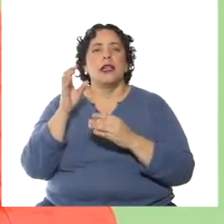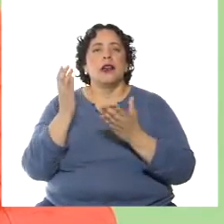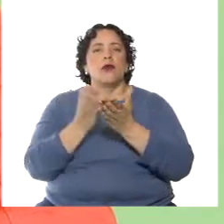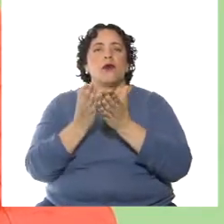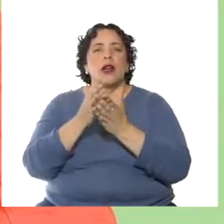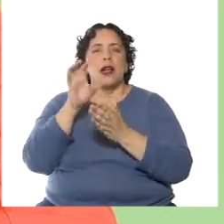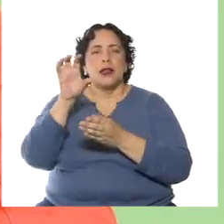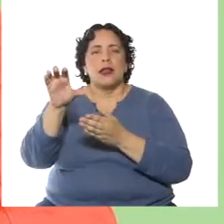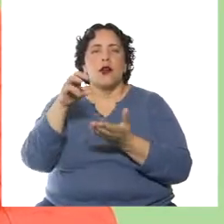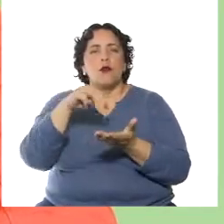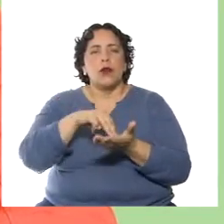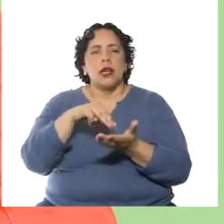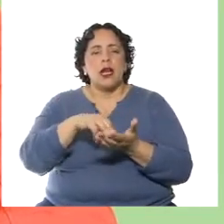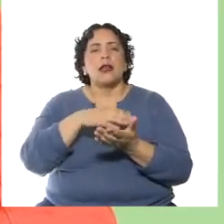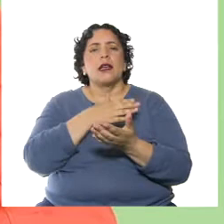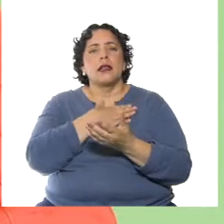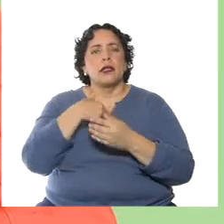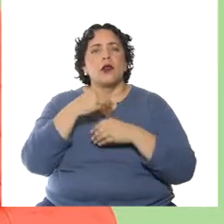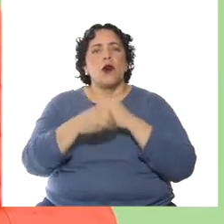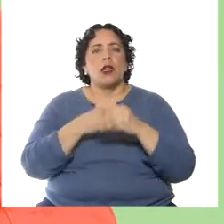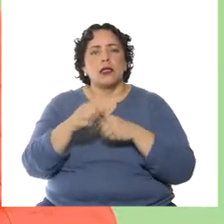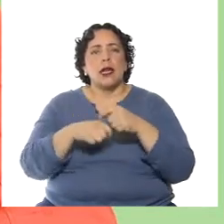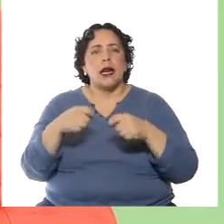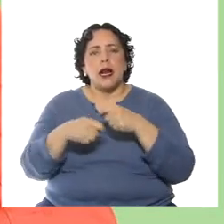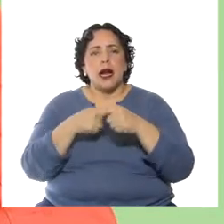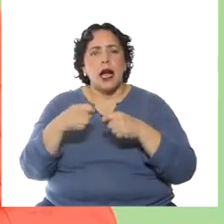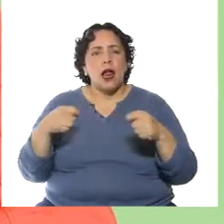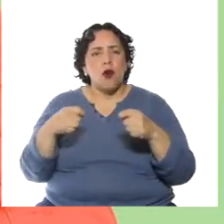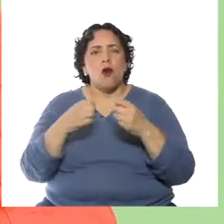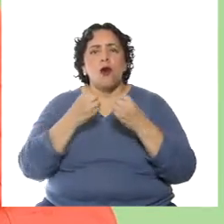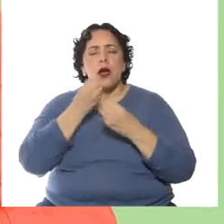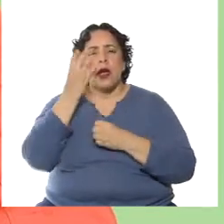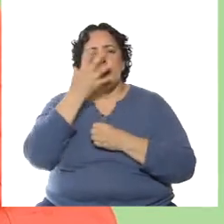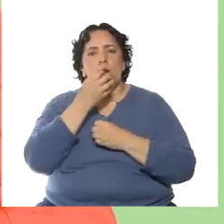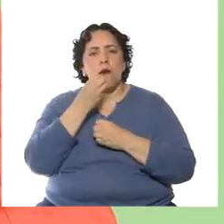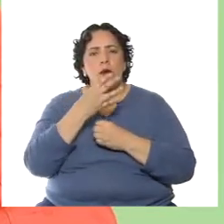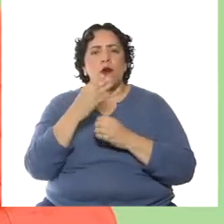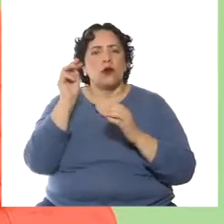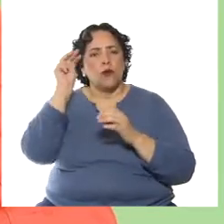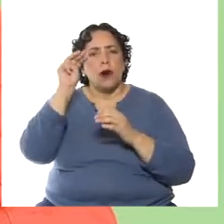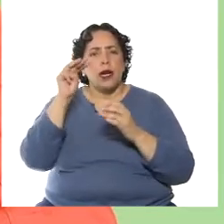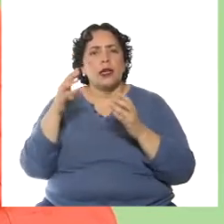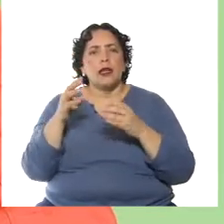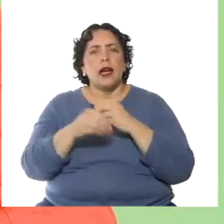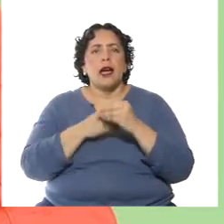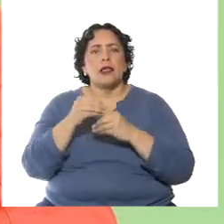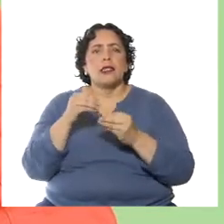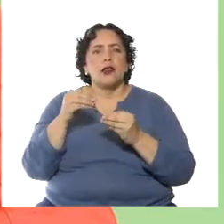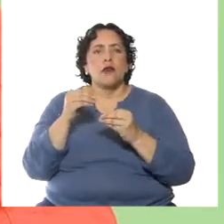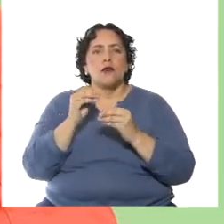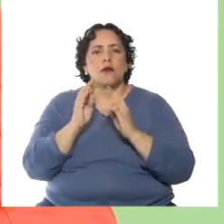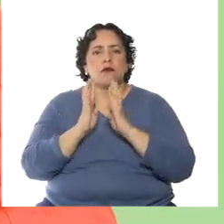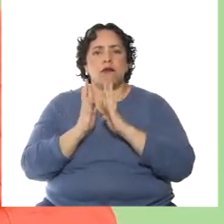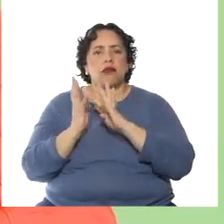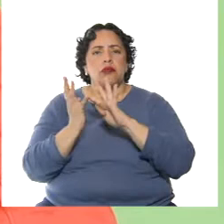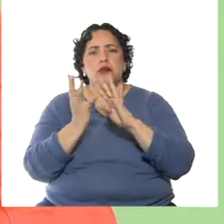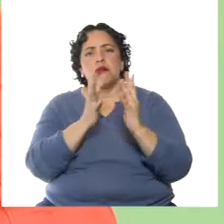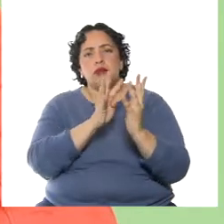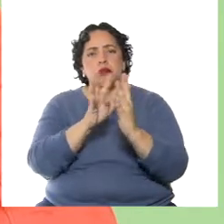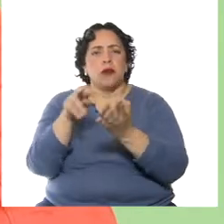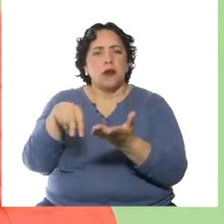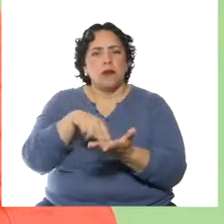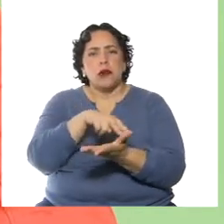estado Miranda, quisieron hacer un regalo hermoso con todas sus maestras del tercer grupo, haciendo un recorrido